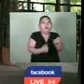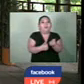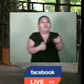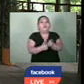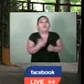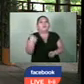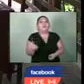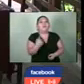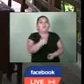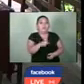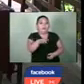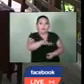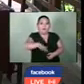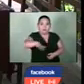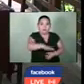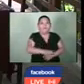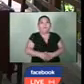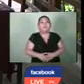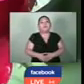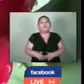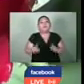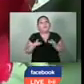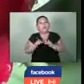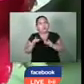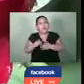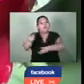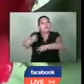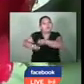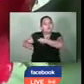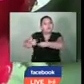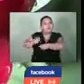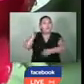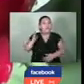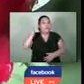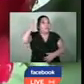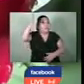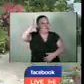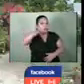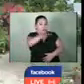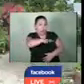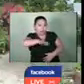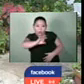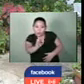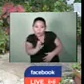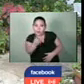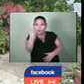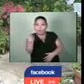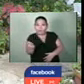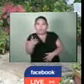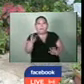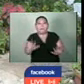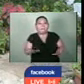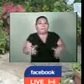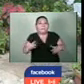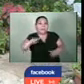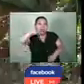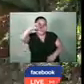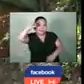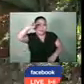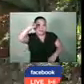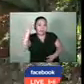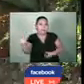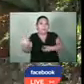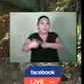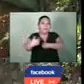desarrollo económico del municipio. Además, planea inversiones a largo plazo en las instalaciones, esto con la idea de generar más fuentes